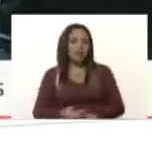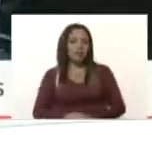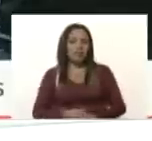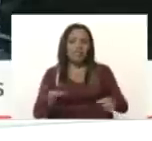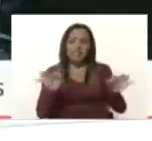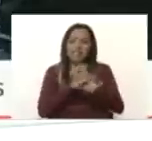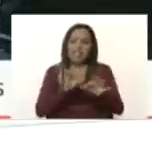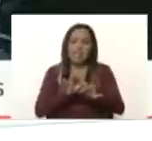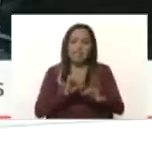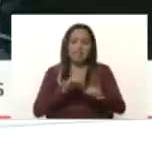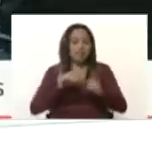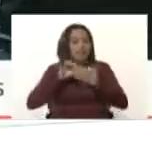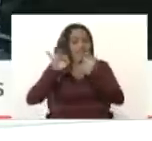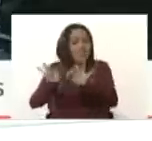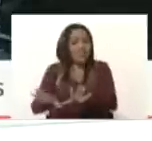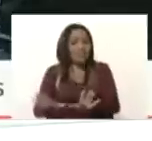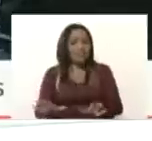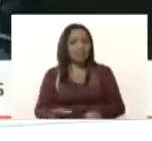deje